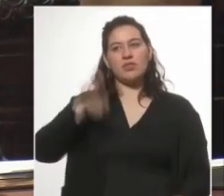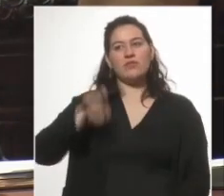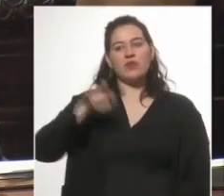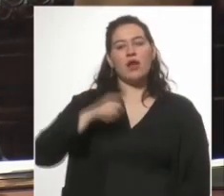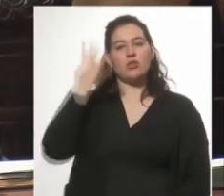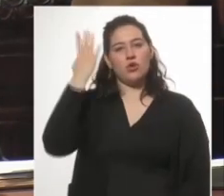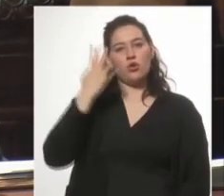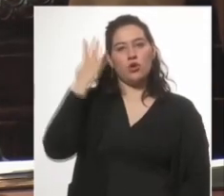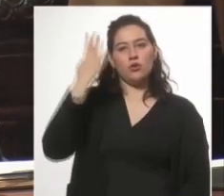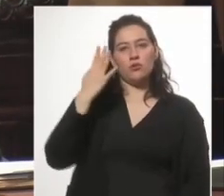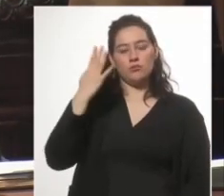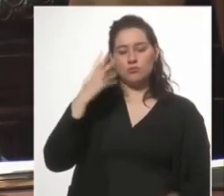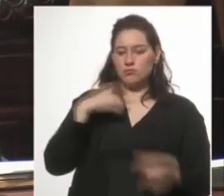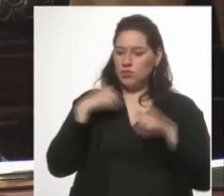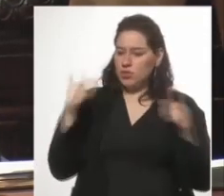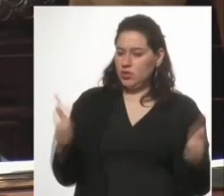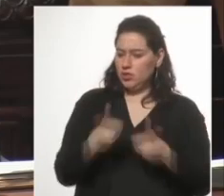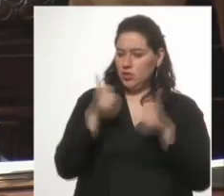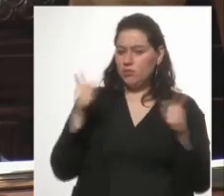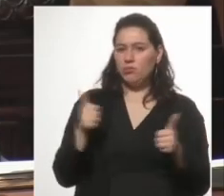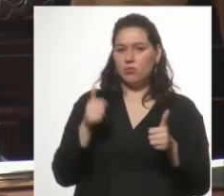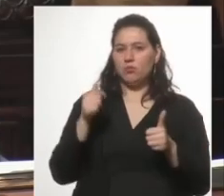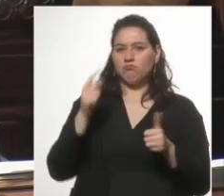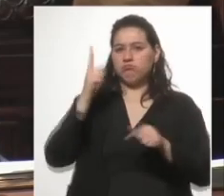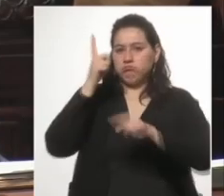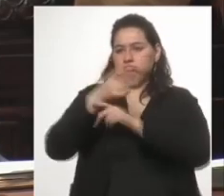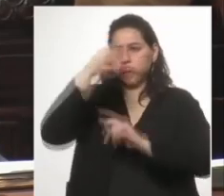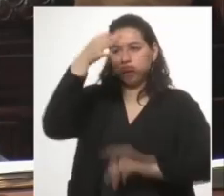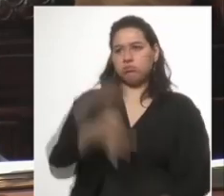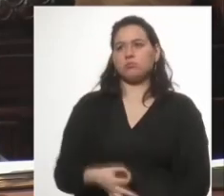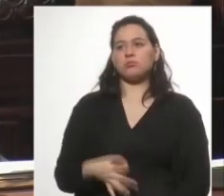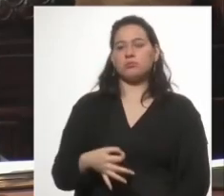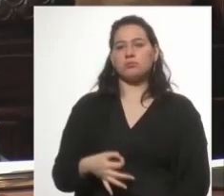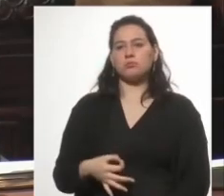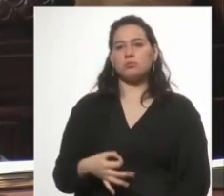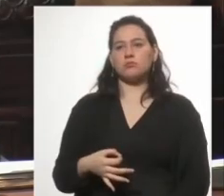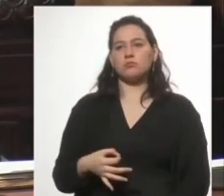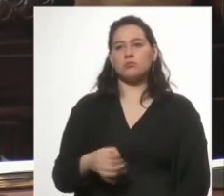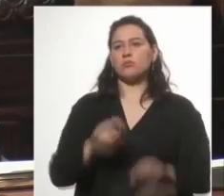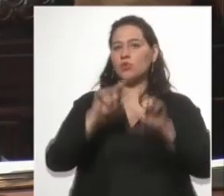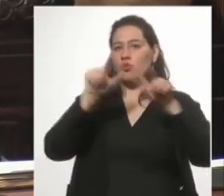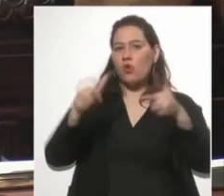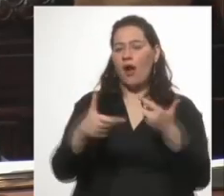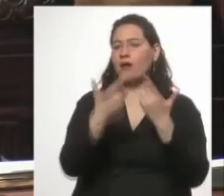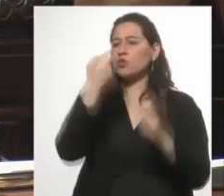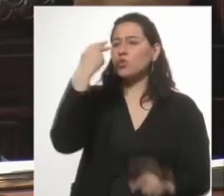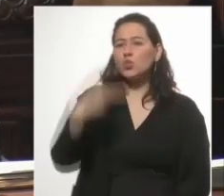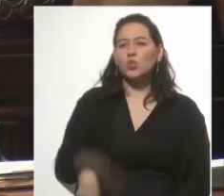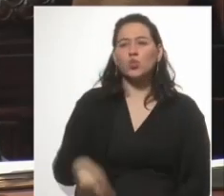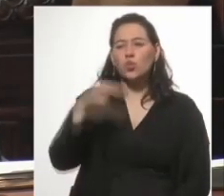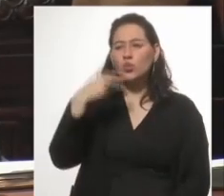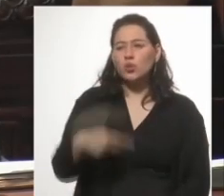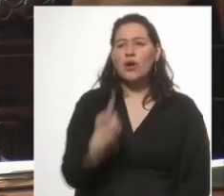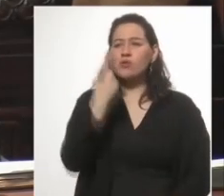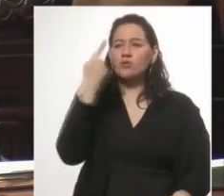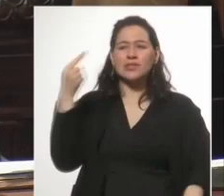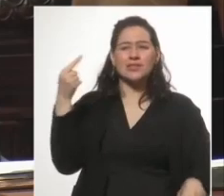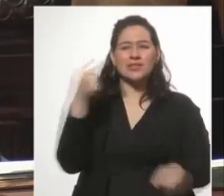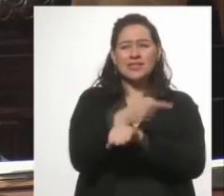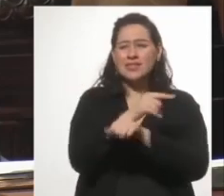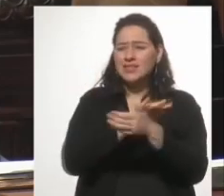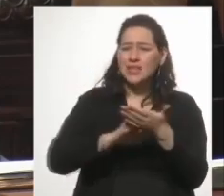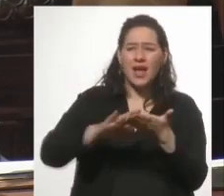Honor hicimos lo que debíamos hacer. No ha habido nunca una contradicción con